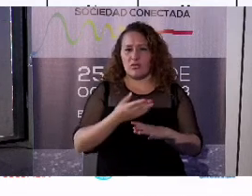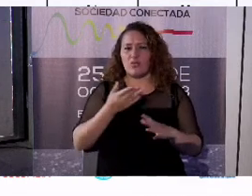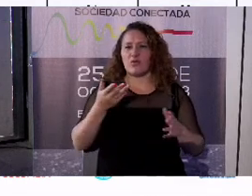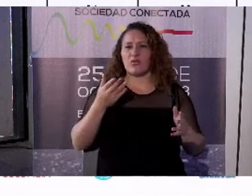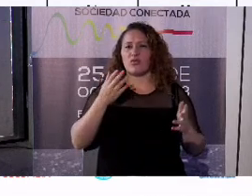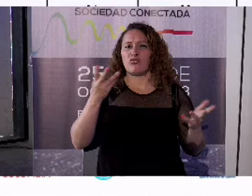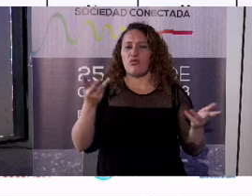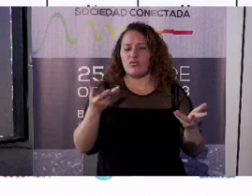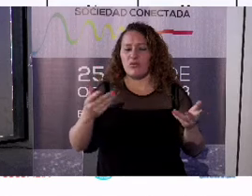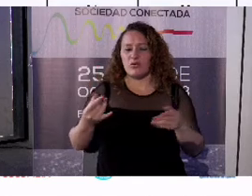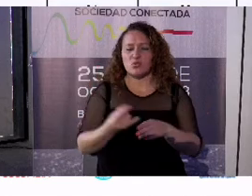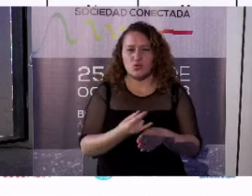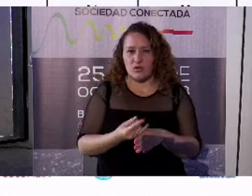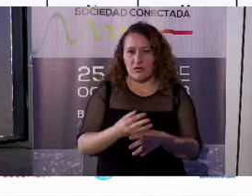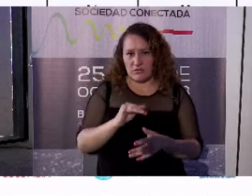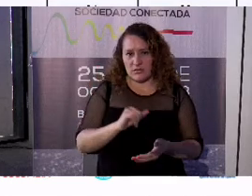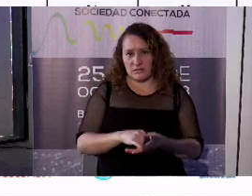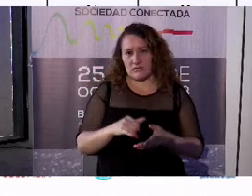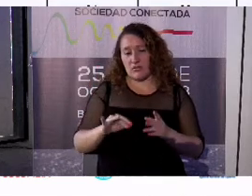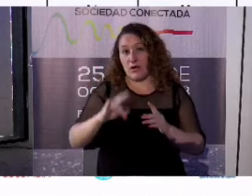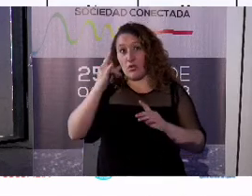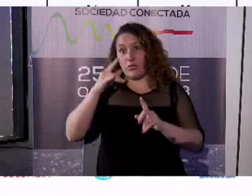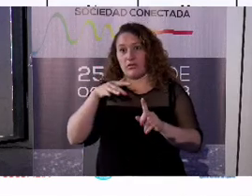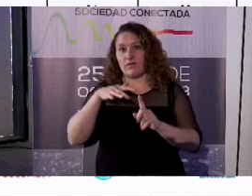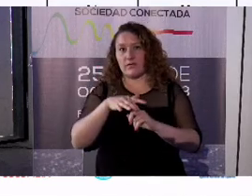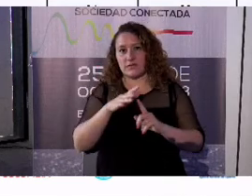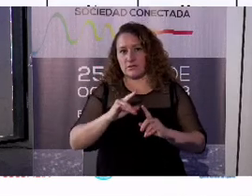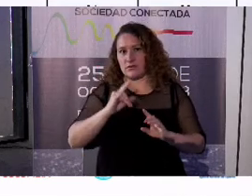está usando y resolver el caso de